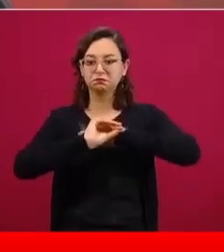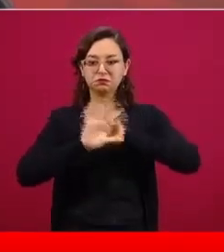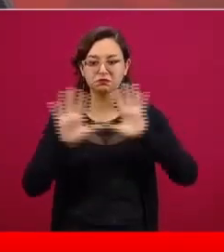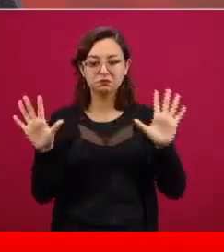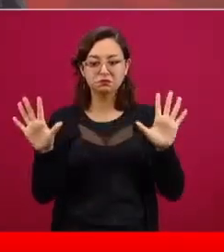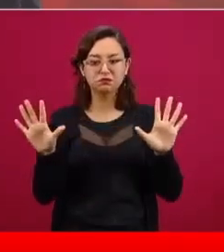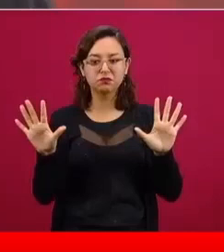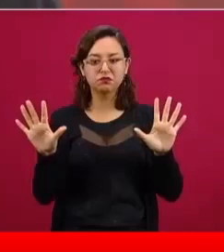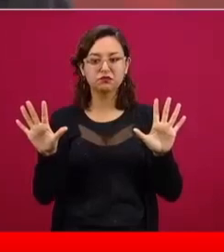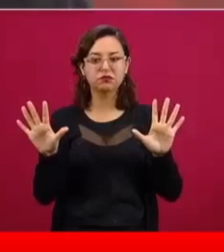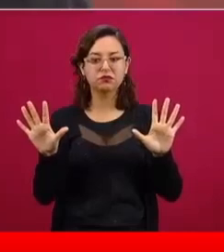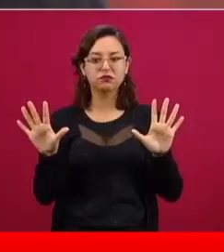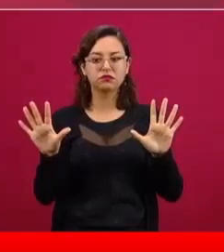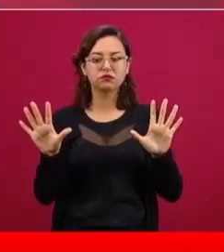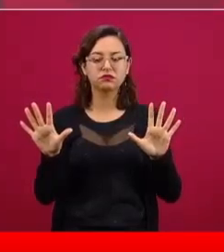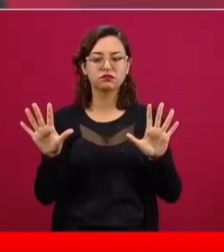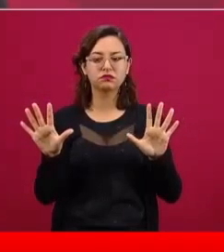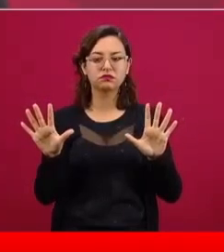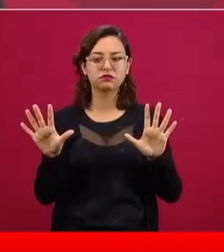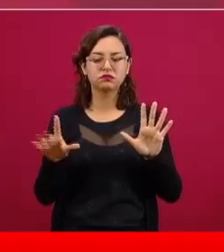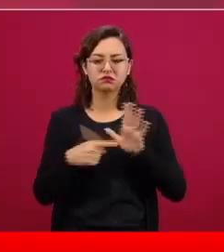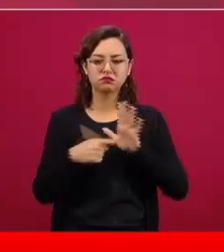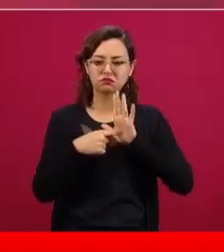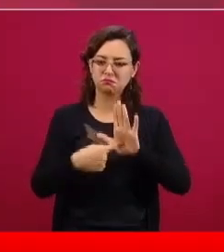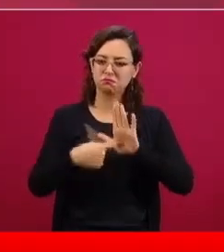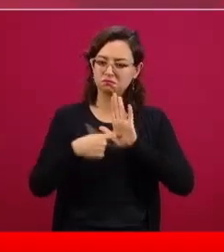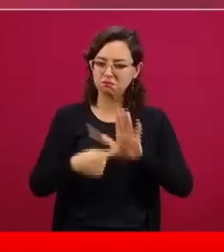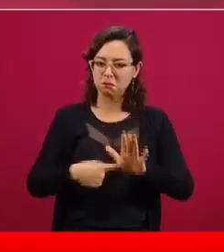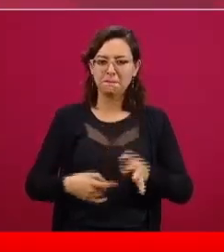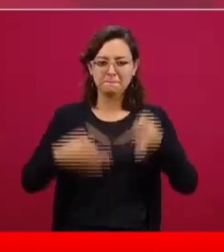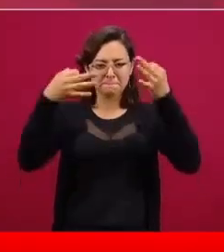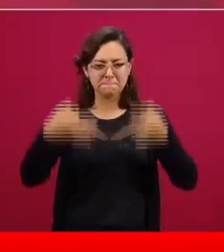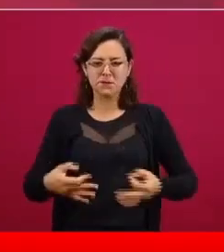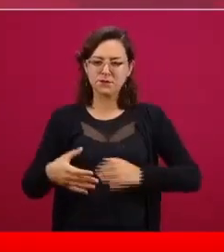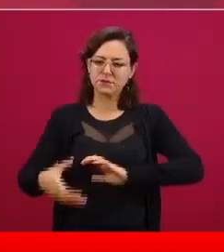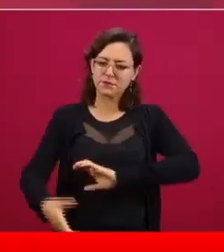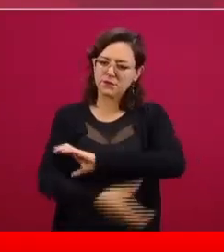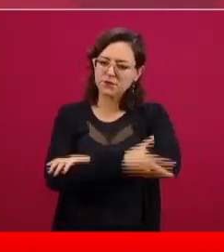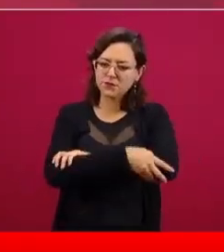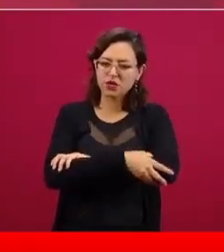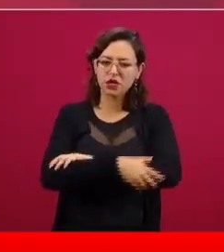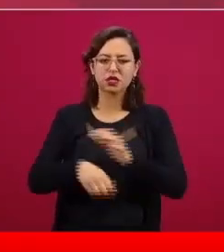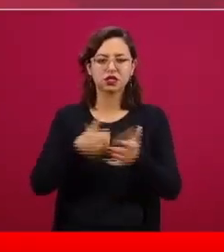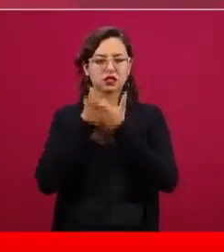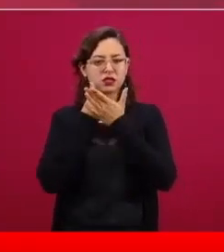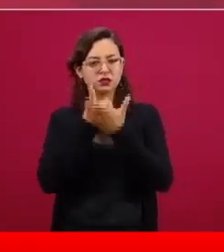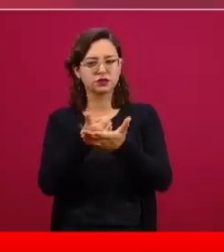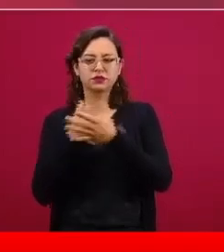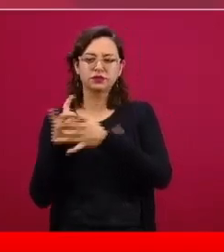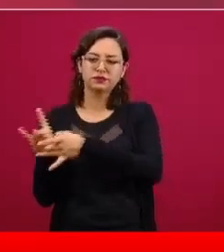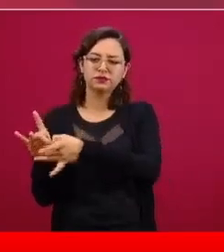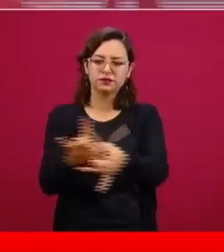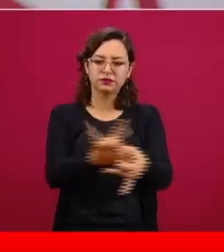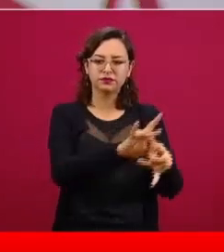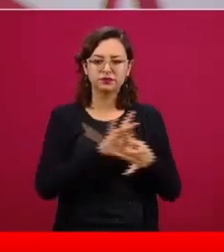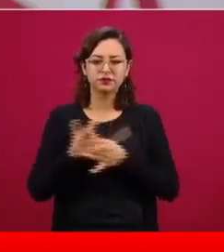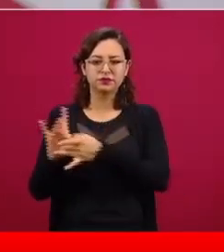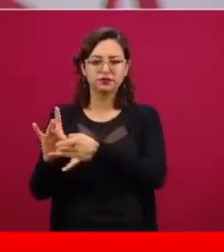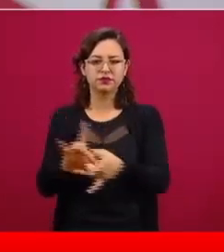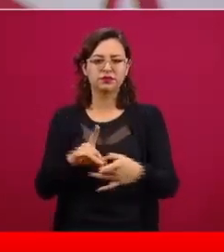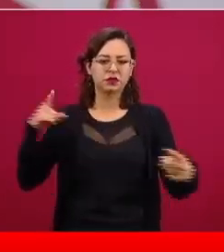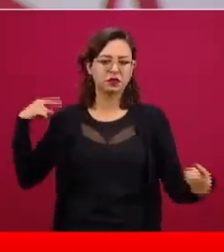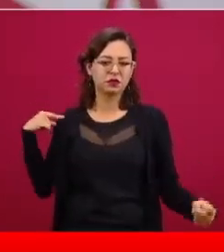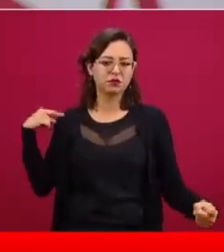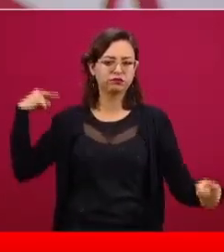que sigamos dando el ejemplo de solidaridad, de fraternidad, como ha